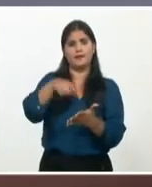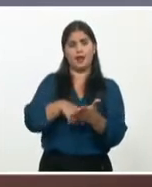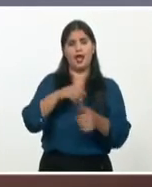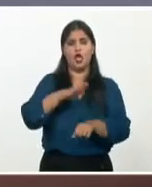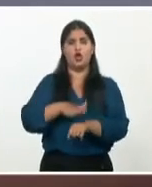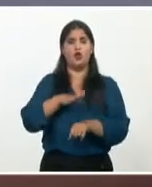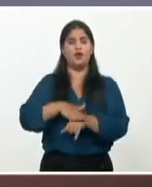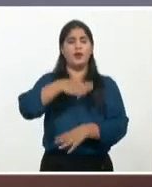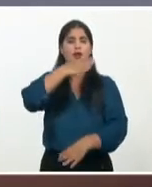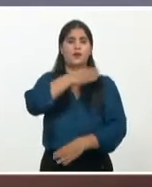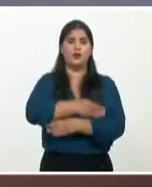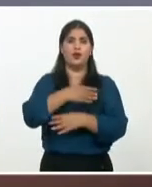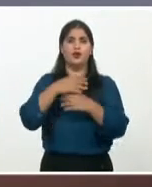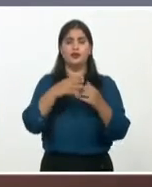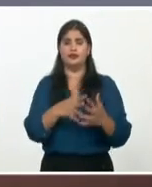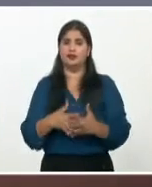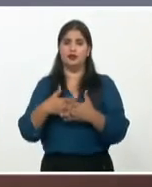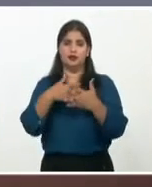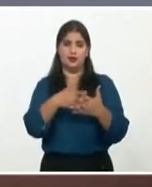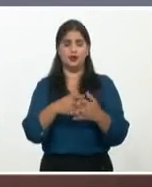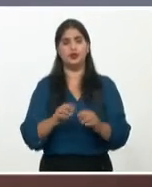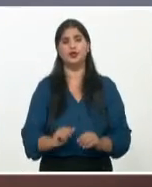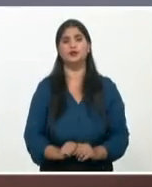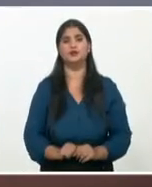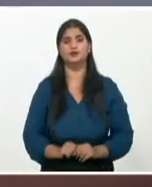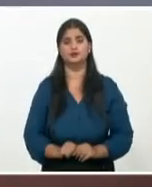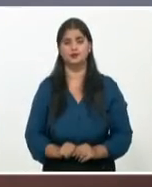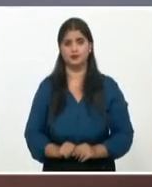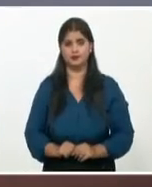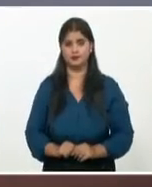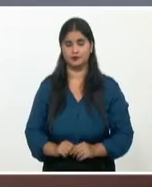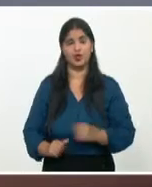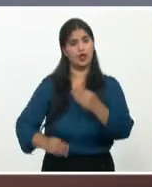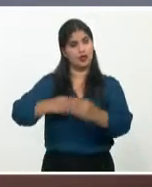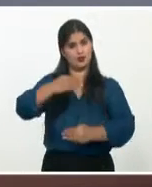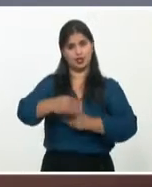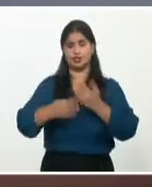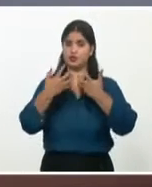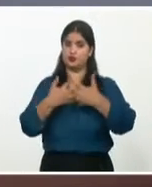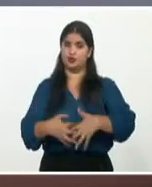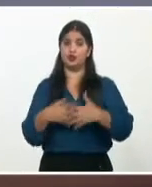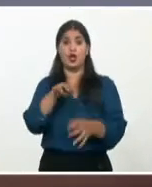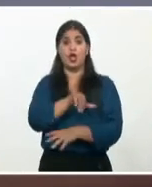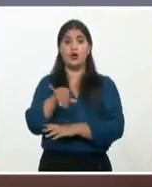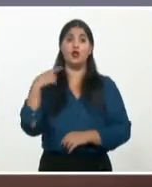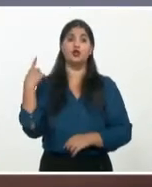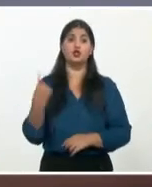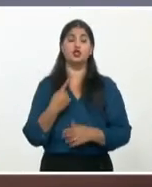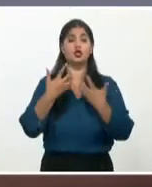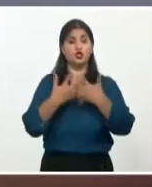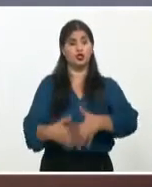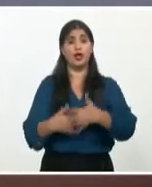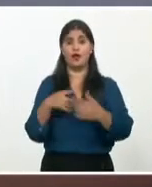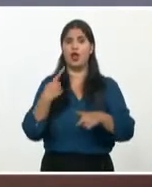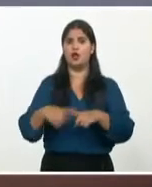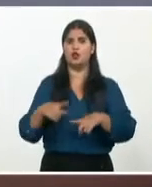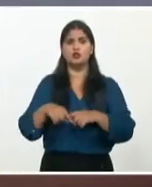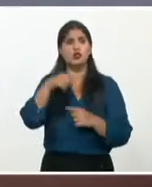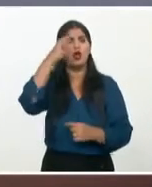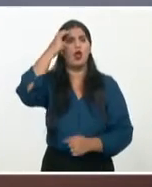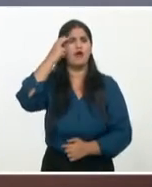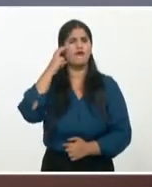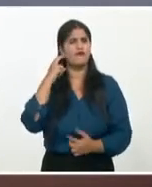del mercado de fabricantes de partes y piezas claves para el proceso productivo. También el tener que trabajar con inventarios mínimos de